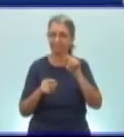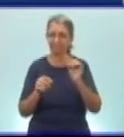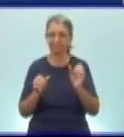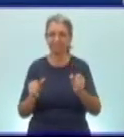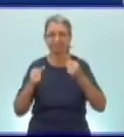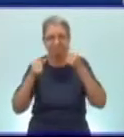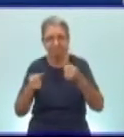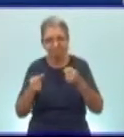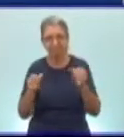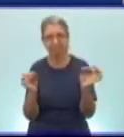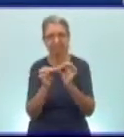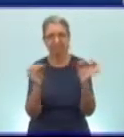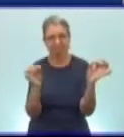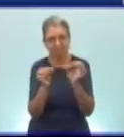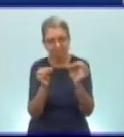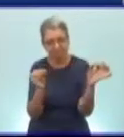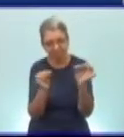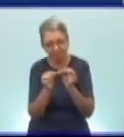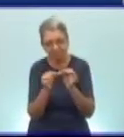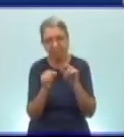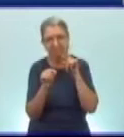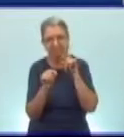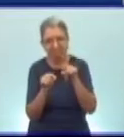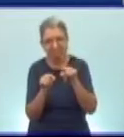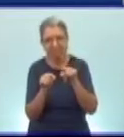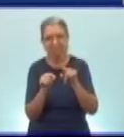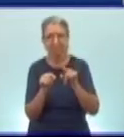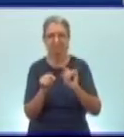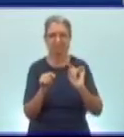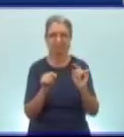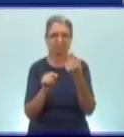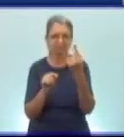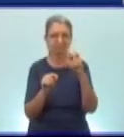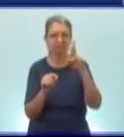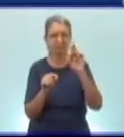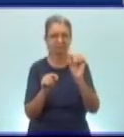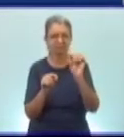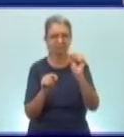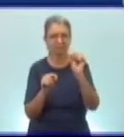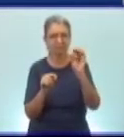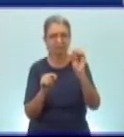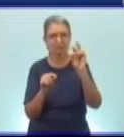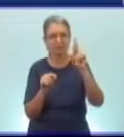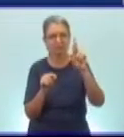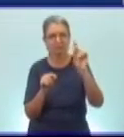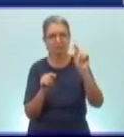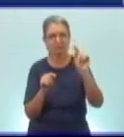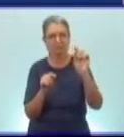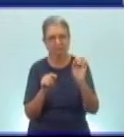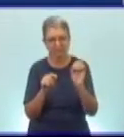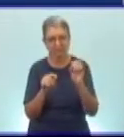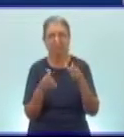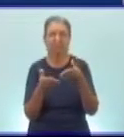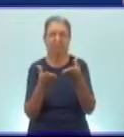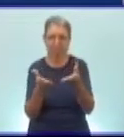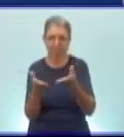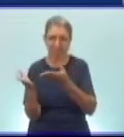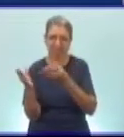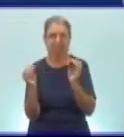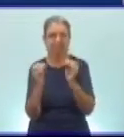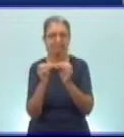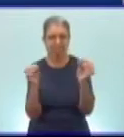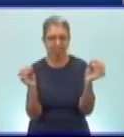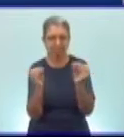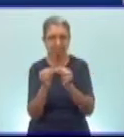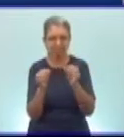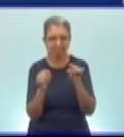elástica que ustedes estudiaron. Además estamos haciendo referencia primeramente a un sistema cuerpo-resorte, aunque lo vamos a particularizar